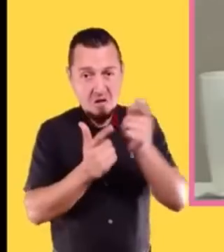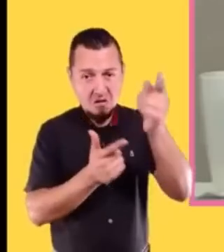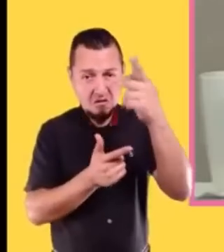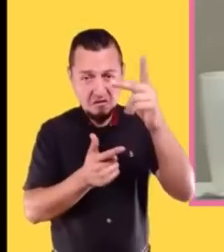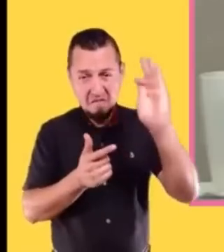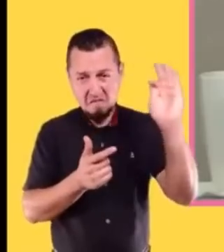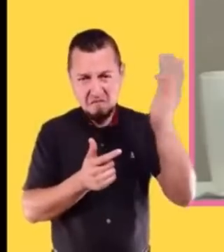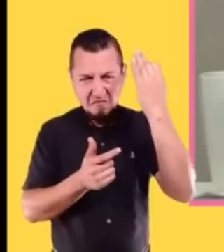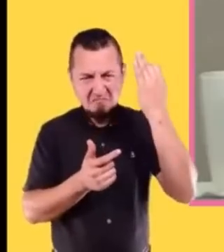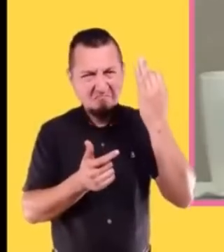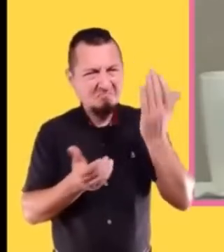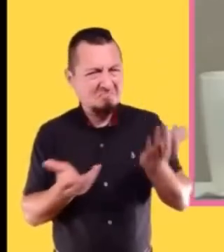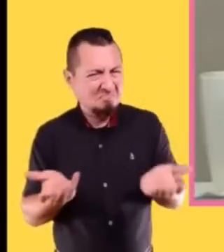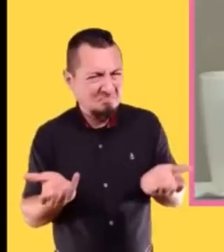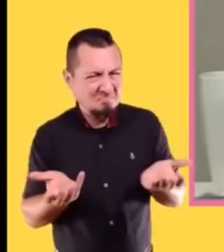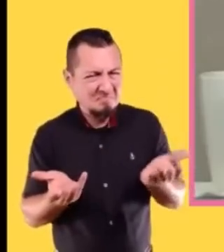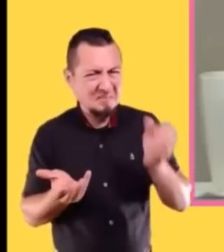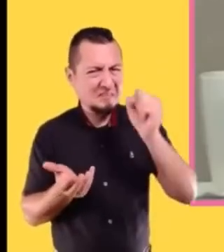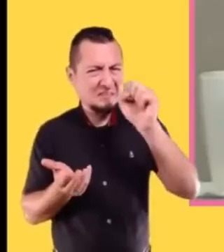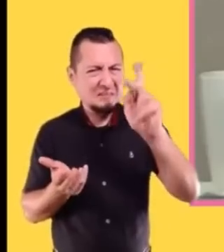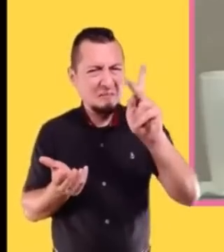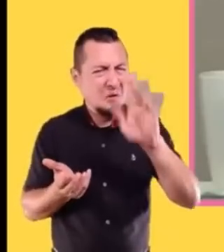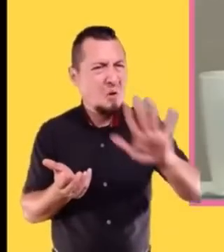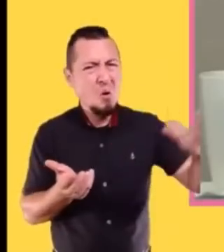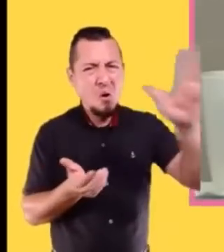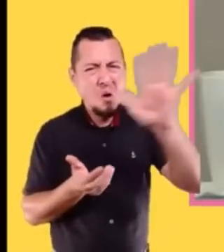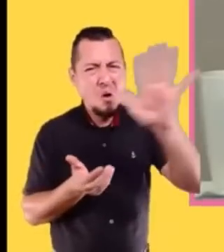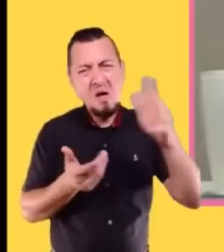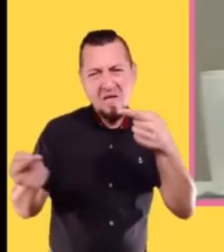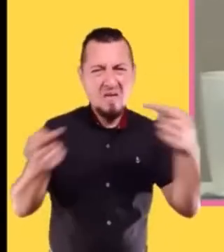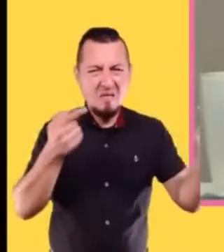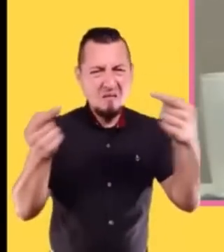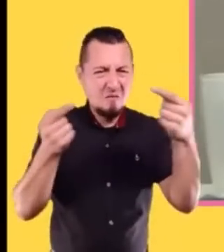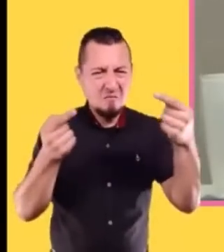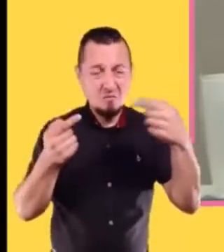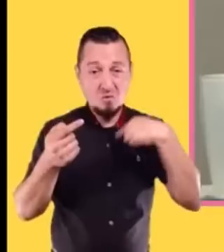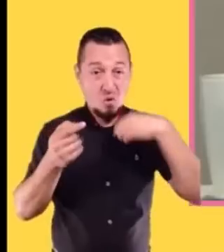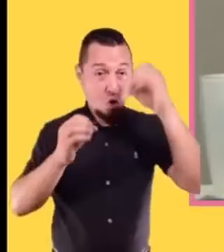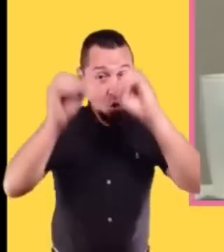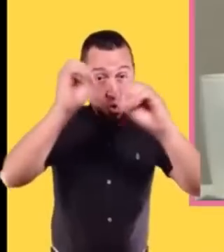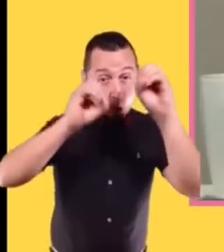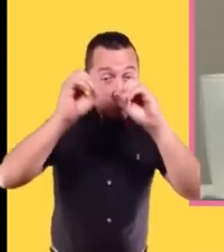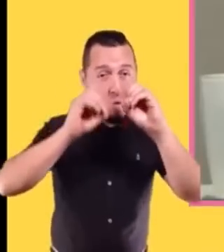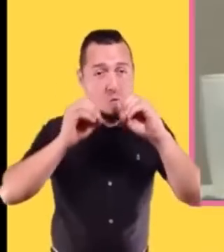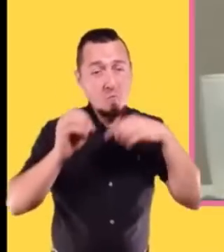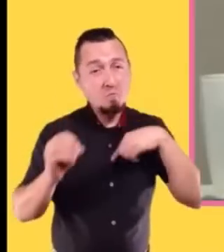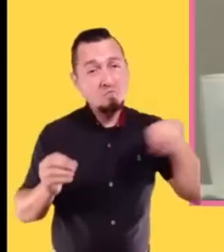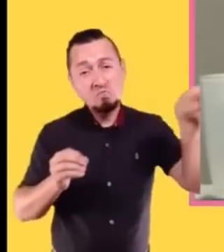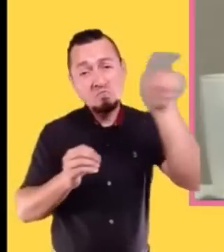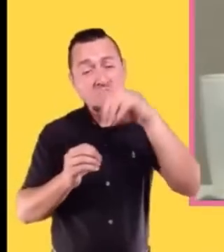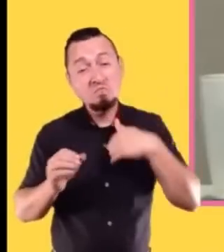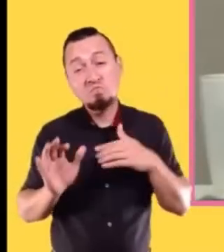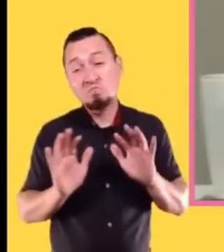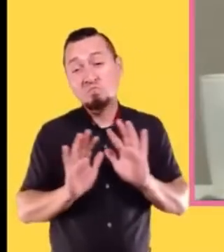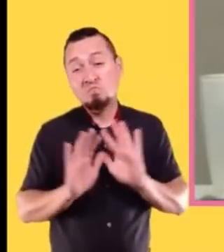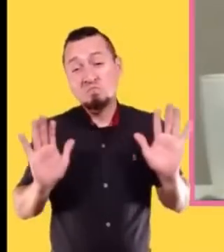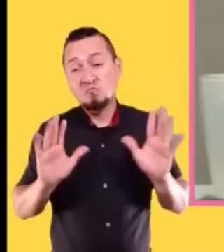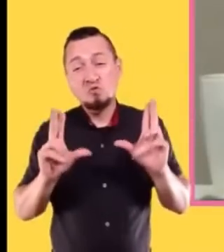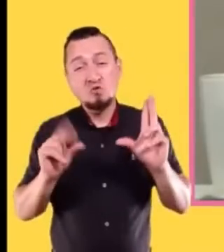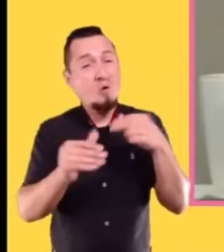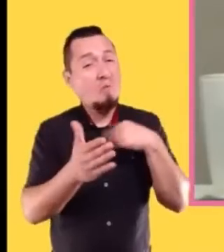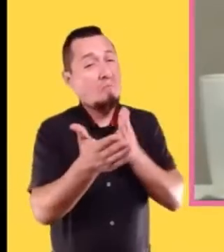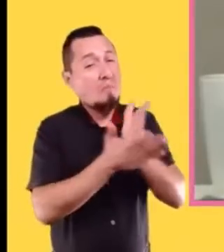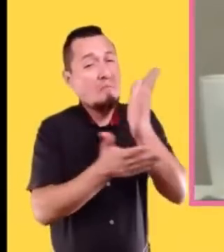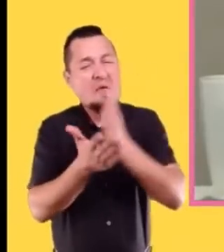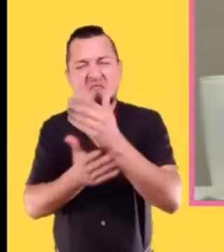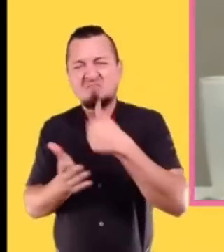esté pasando en otros estados de la República. No voy a opinar sobre lo que hagan otras gobernadoras o gobernadores del país. A